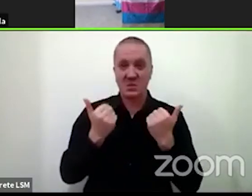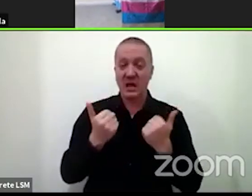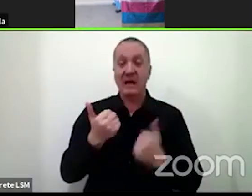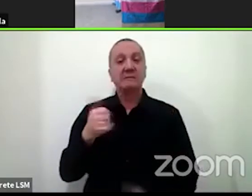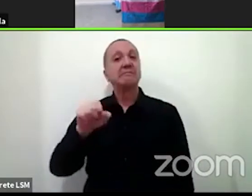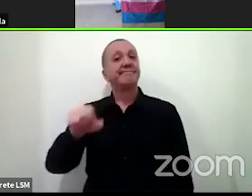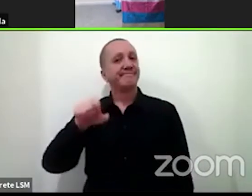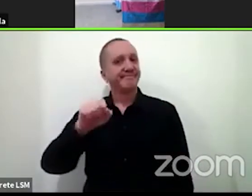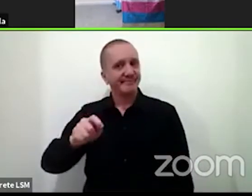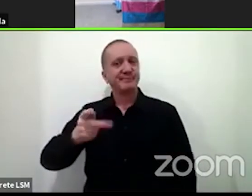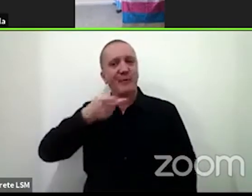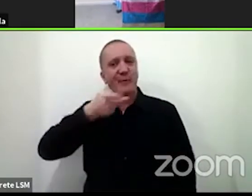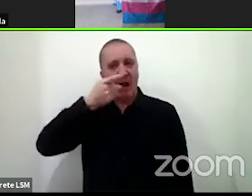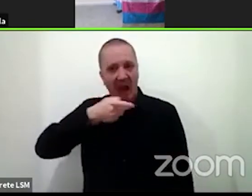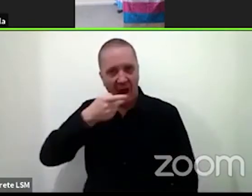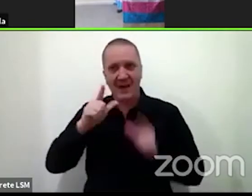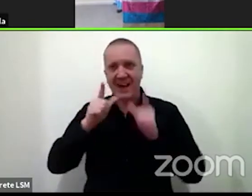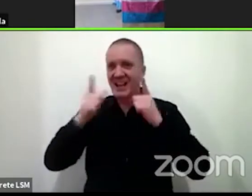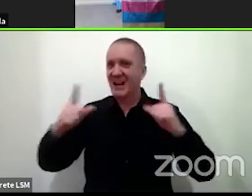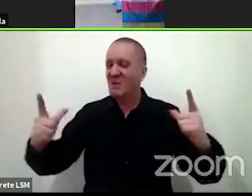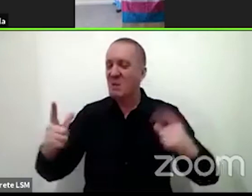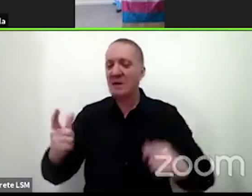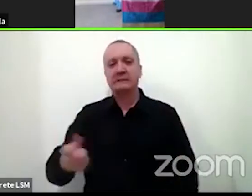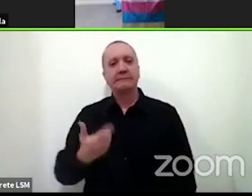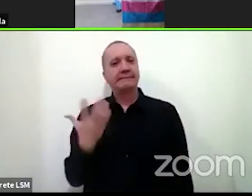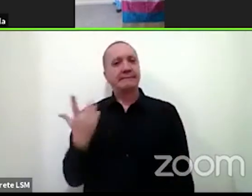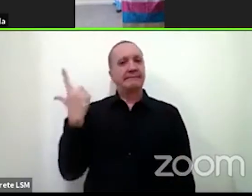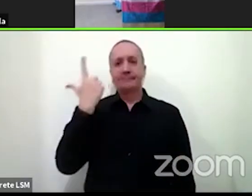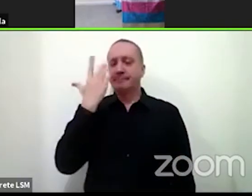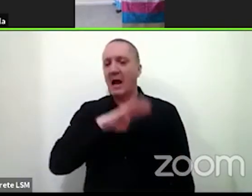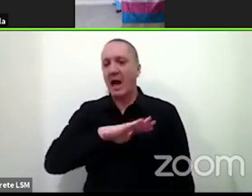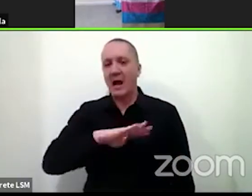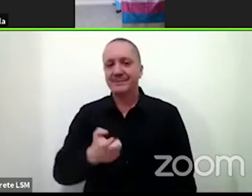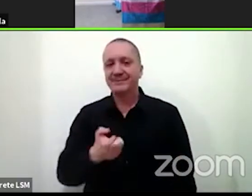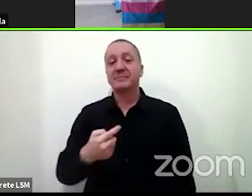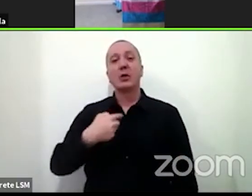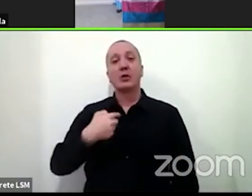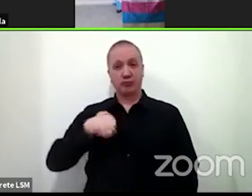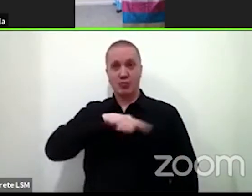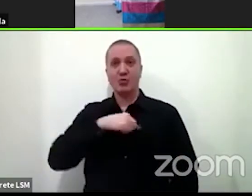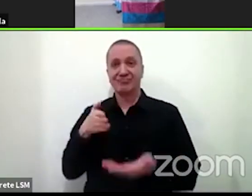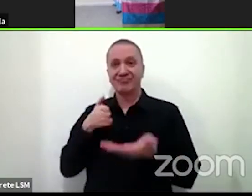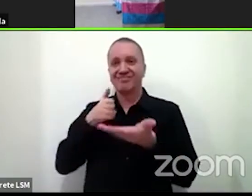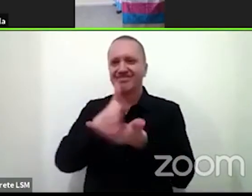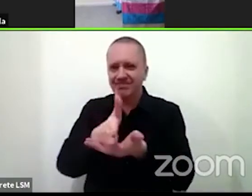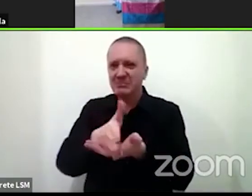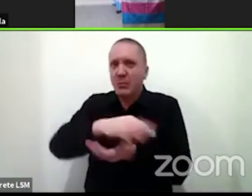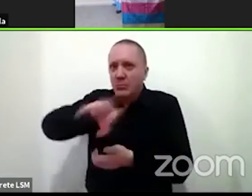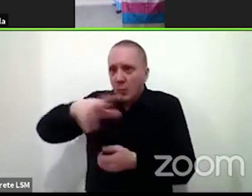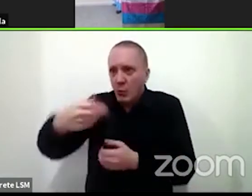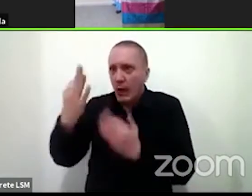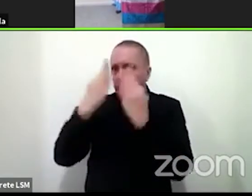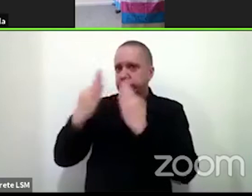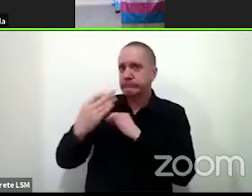un servicio médico. Asimismo, las personas que fuimos y buscamos atención médica